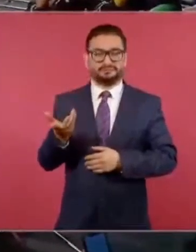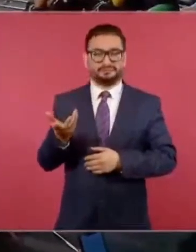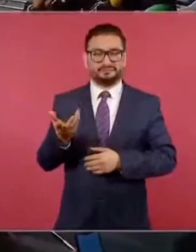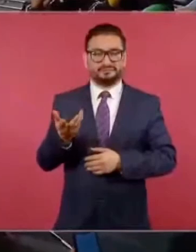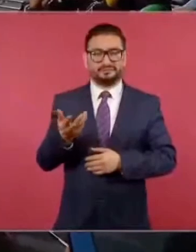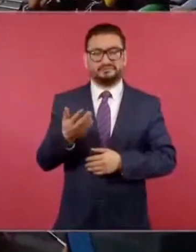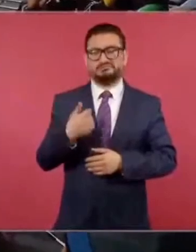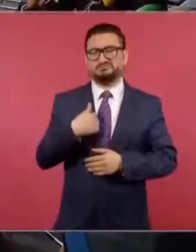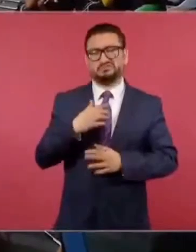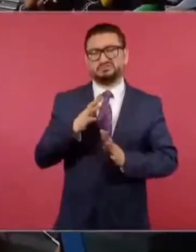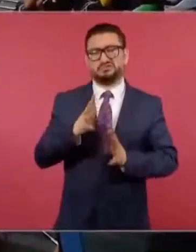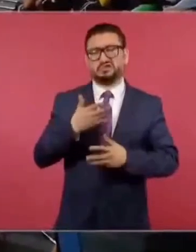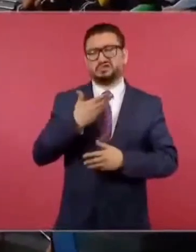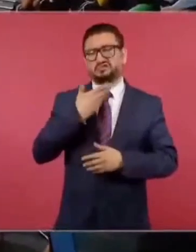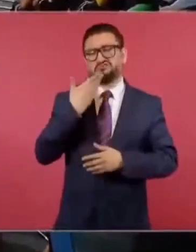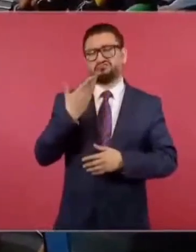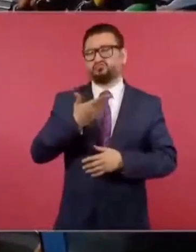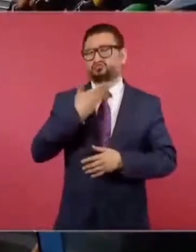estoy acostumbrado a luchar.